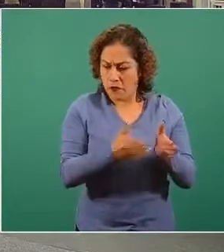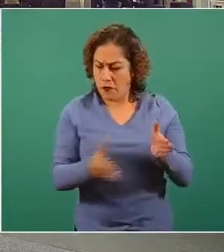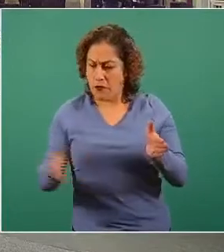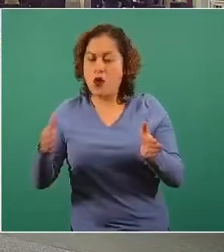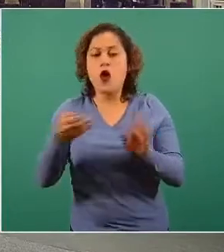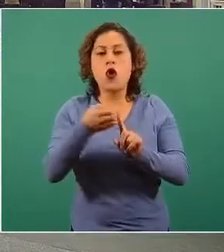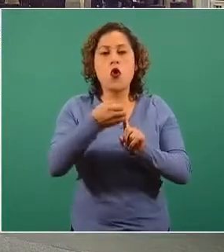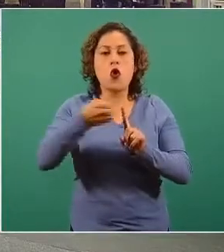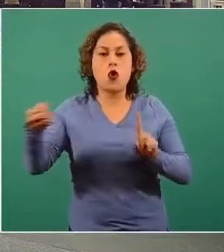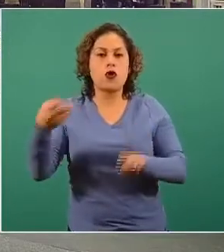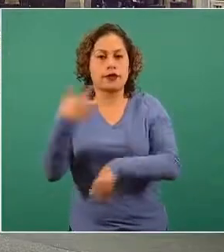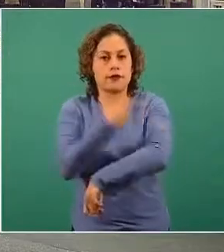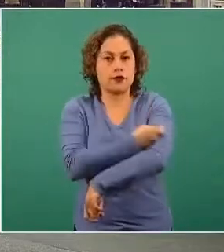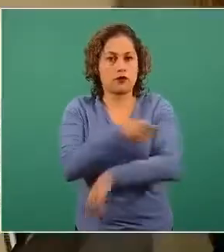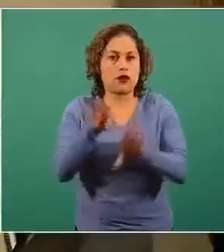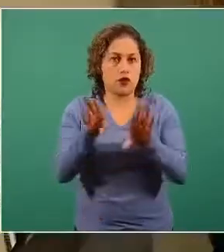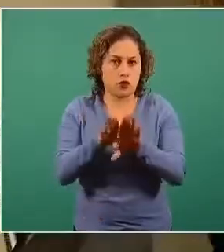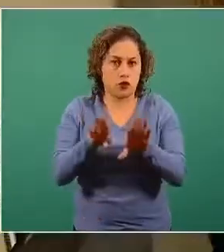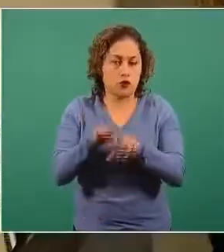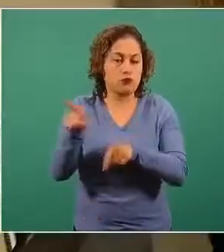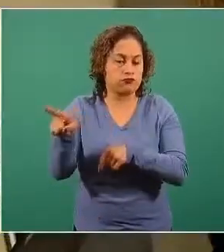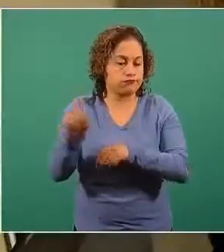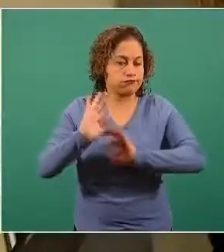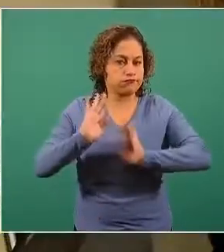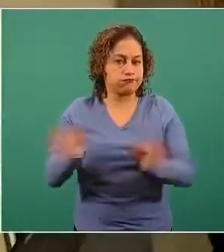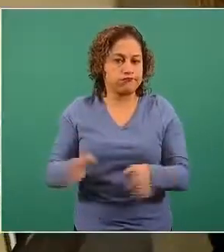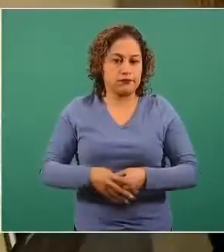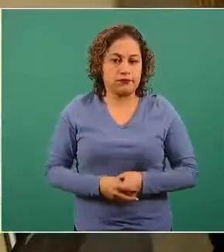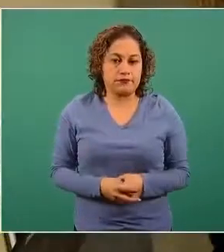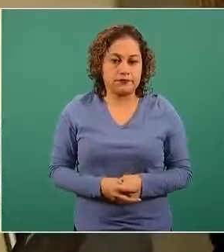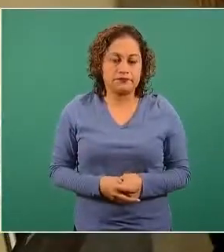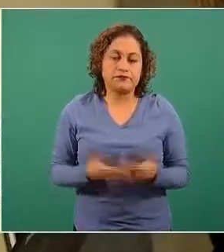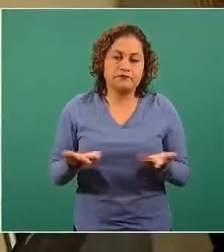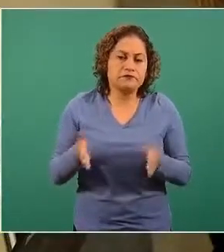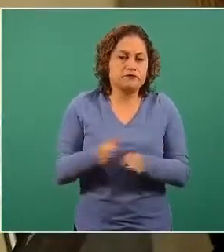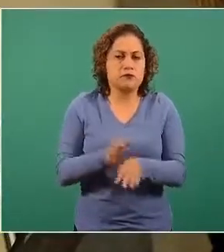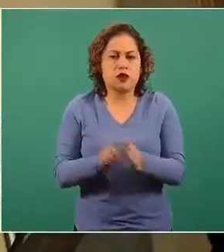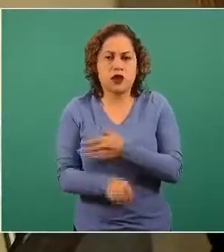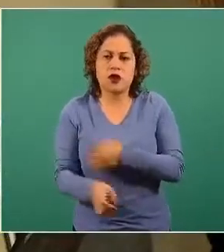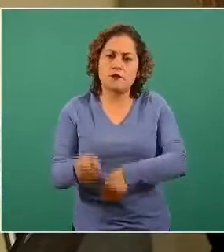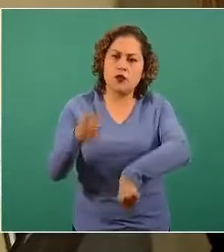días para la vacunación, los horarios, lo que deben llevar,